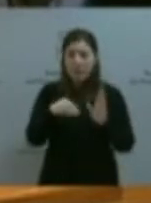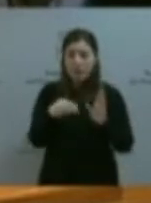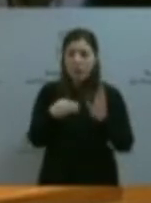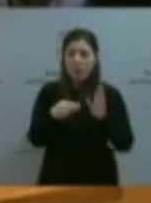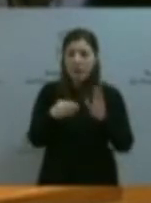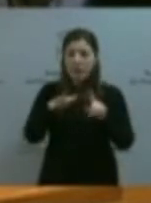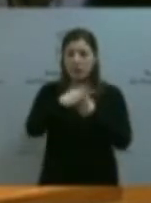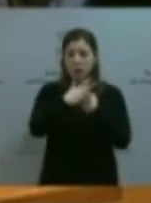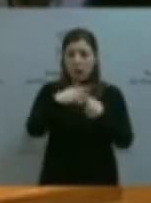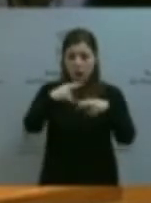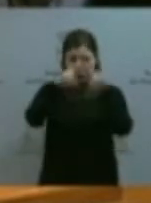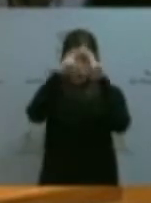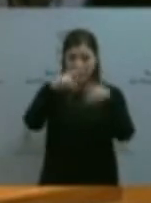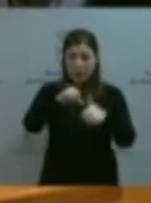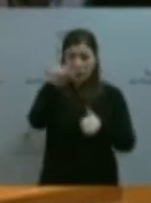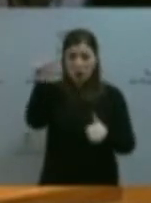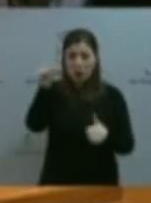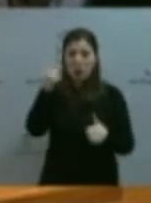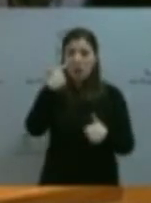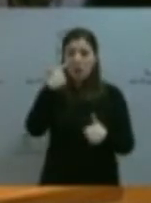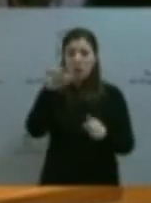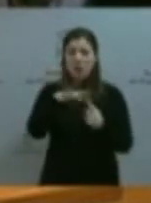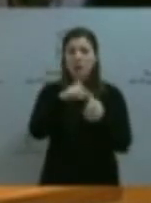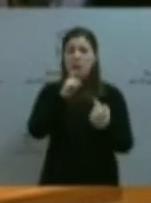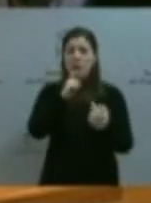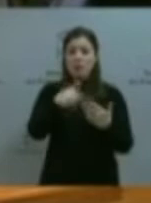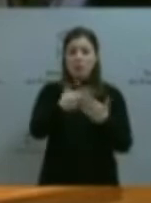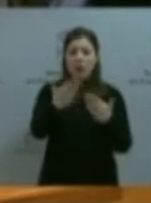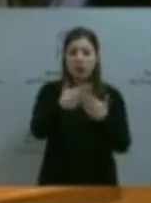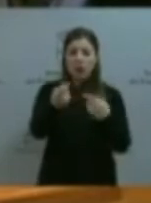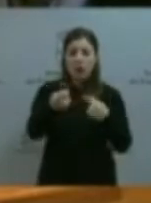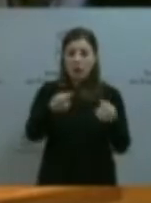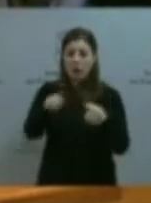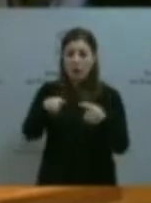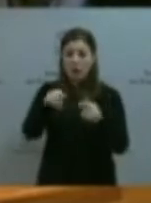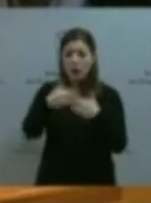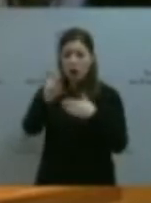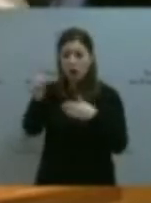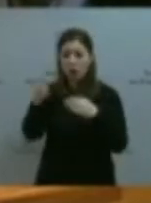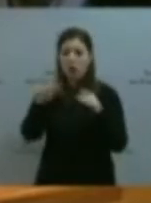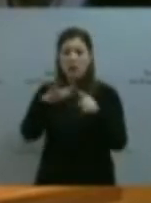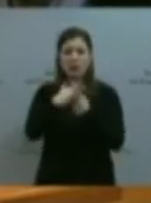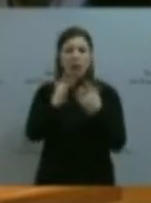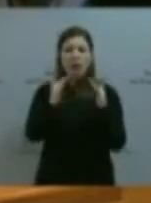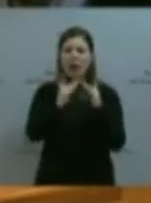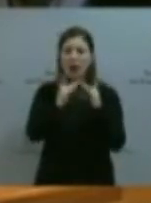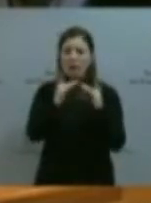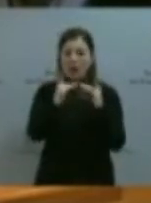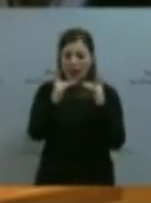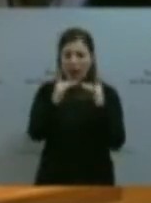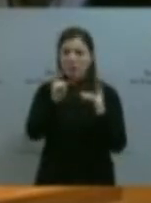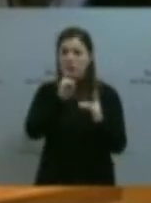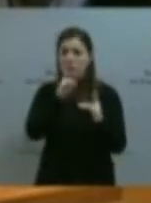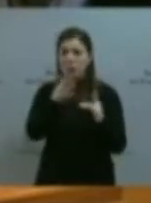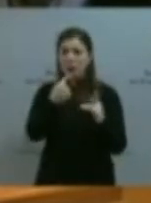ya han salido en el comercio y en otros periódicos, la situación de las camas, ¿no? El problema es que usted dice nivel de ocupación alto, y eso quiere decir que los profesionales